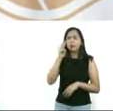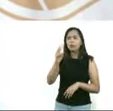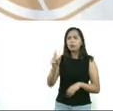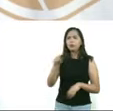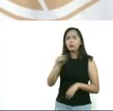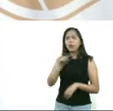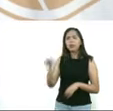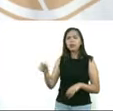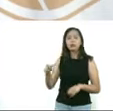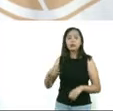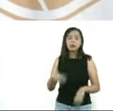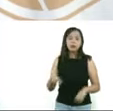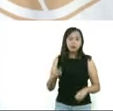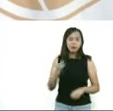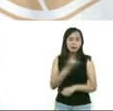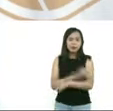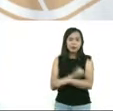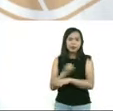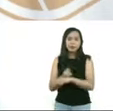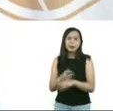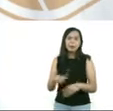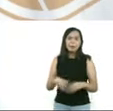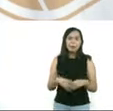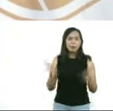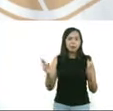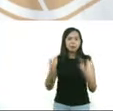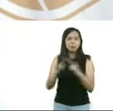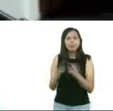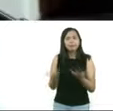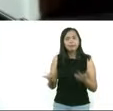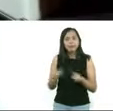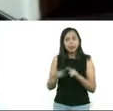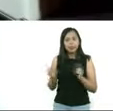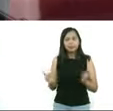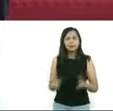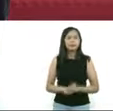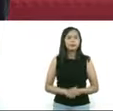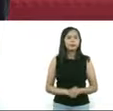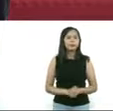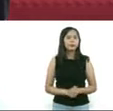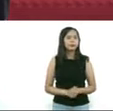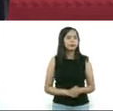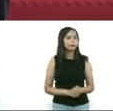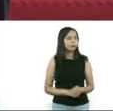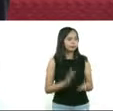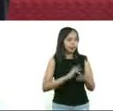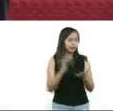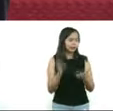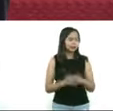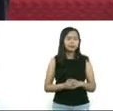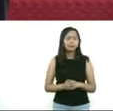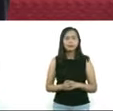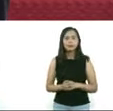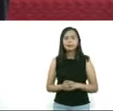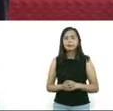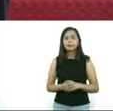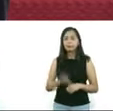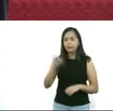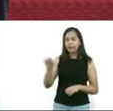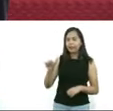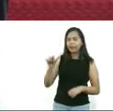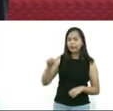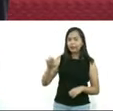de Iztapalapa, más allá de su sentido religioso. Eso es todo, mil gracias. Gracias. Continuamos con la pregunta de Janet